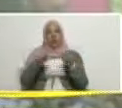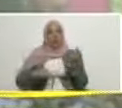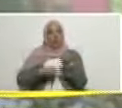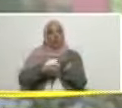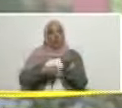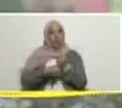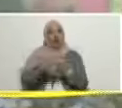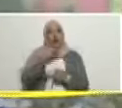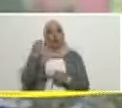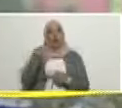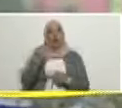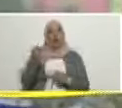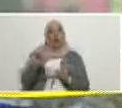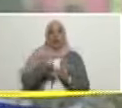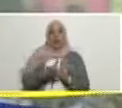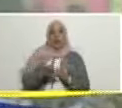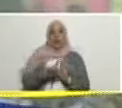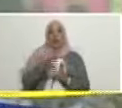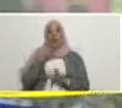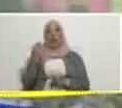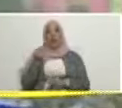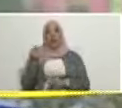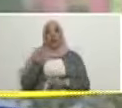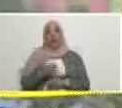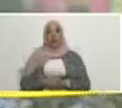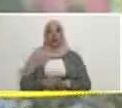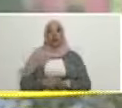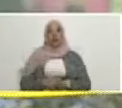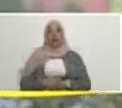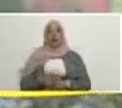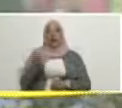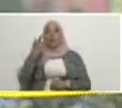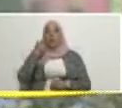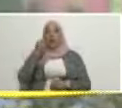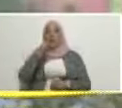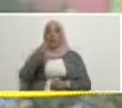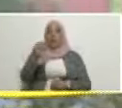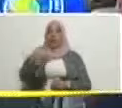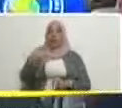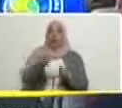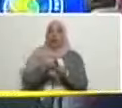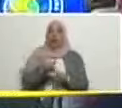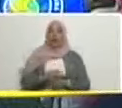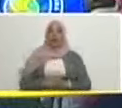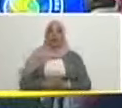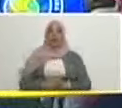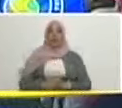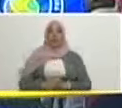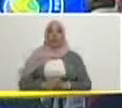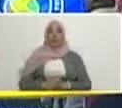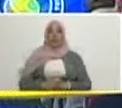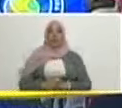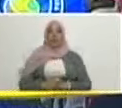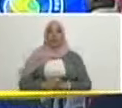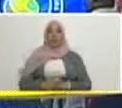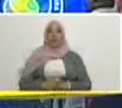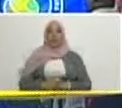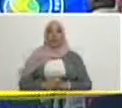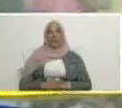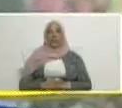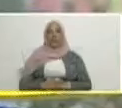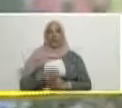los muchachos de los liceos y las muchachas, y me mantienen bien informado. Igualmente, anuncio